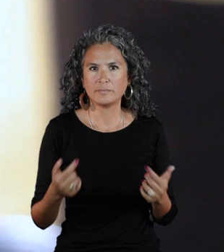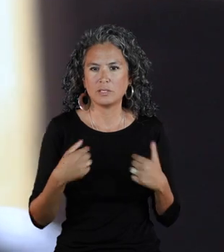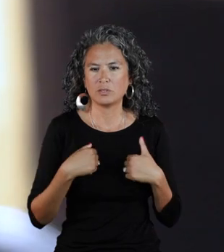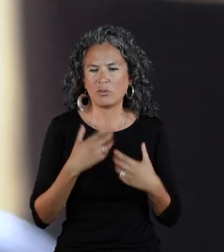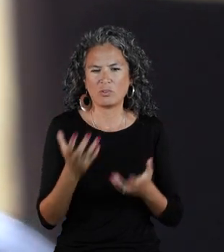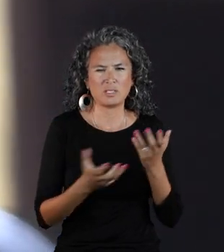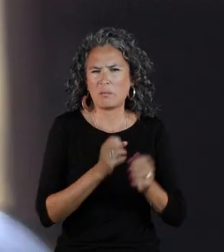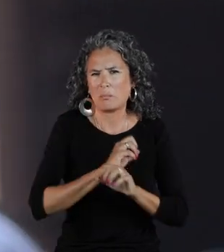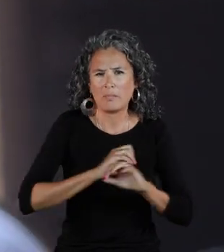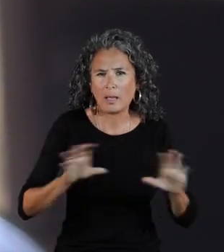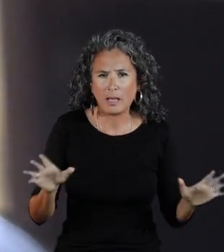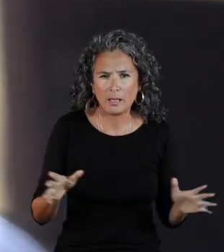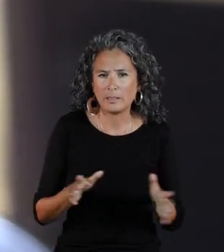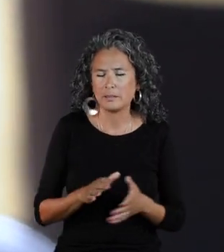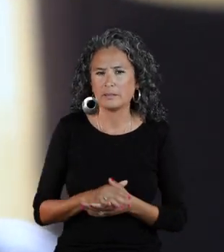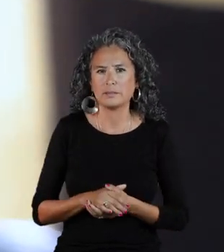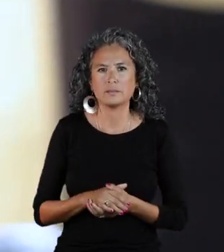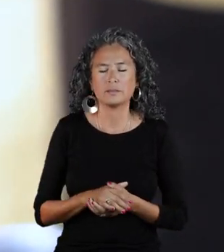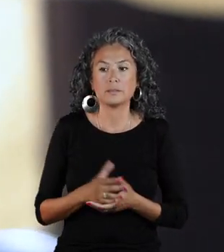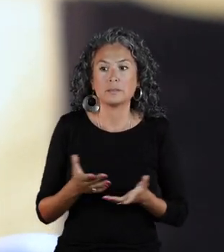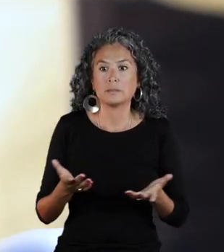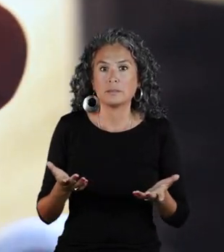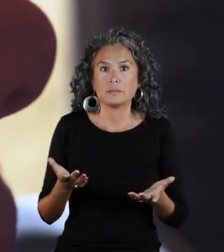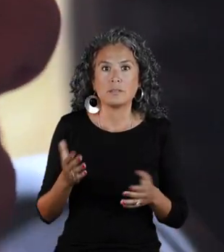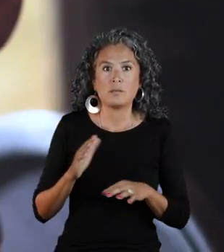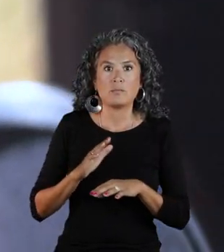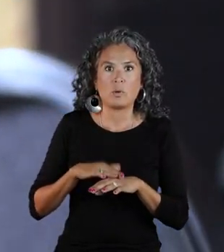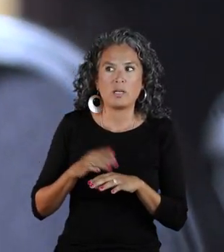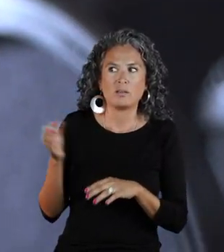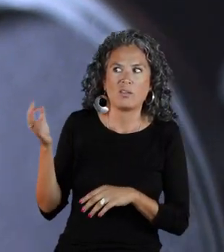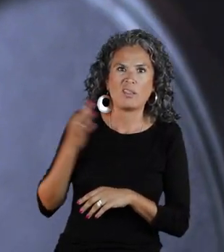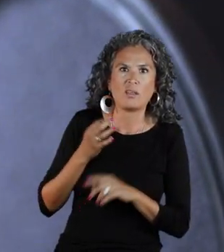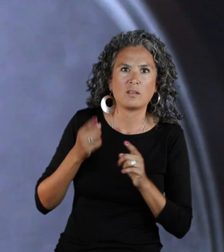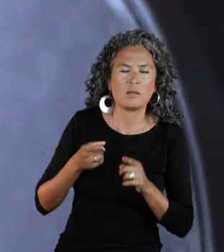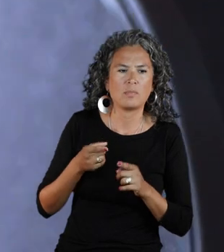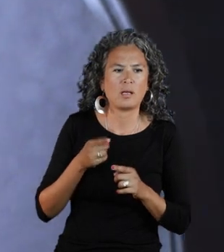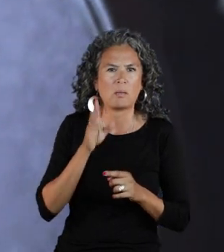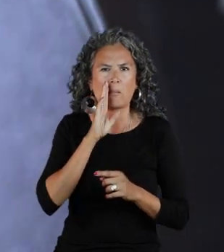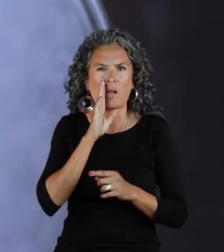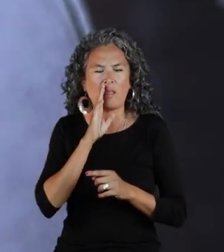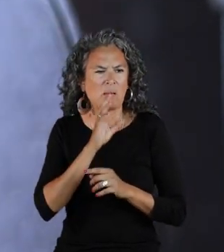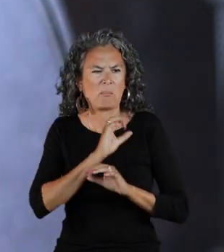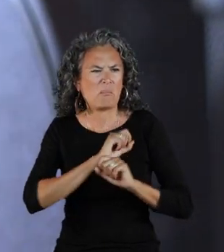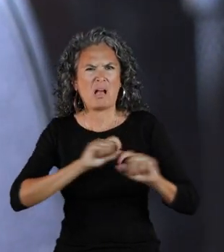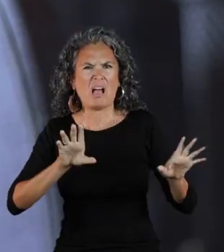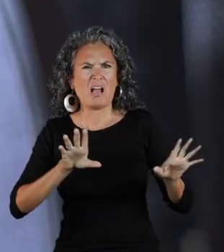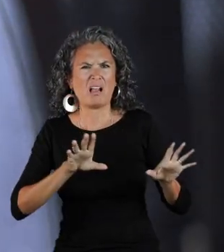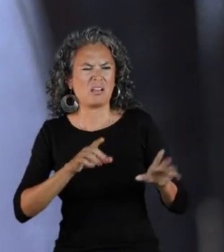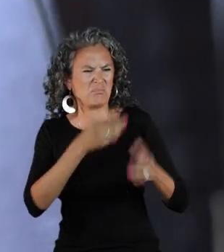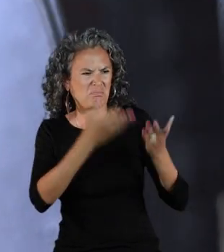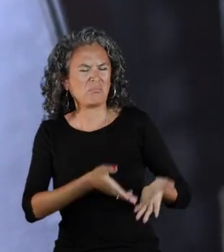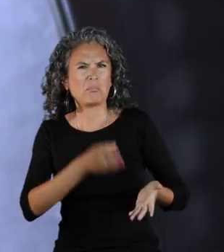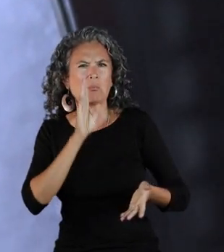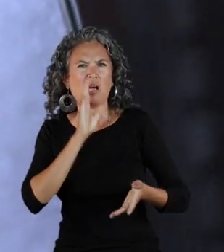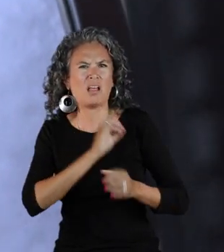Qué mal cocinaba. En algún momento también estaba el qué mala madre. Qué